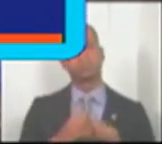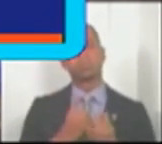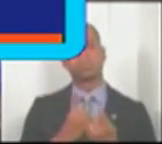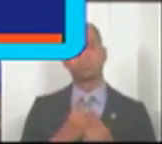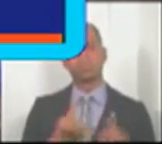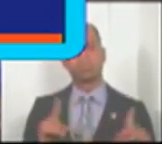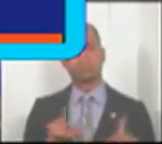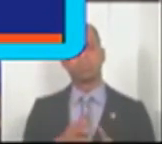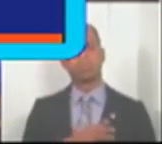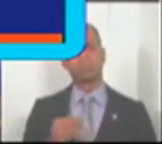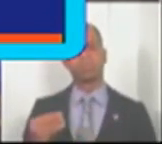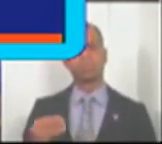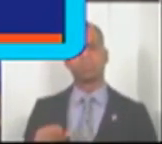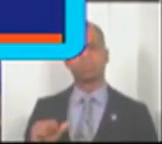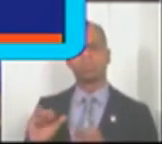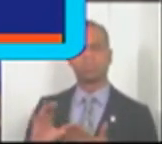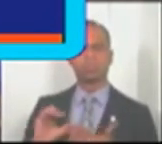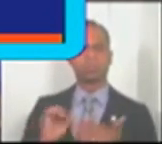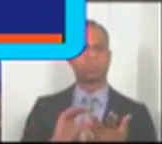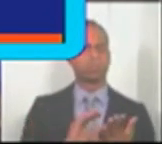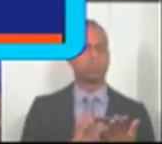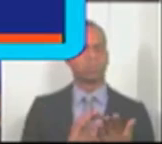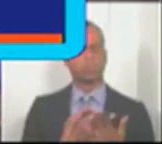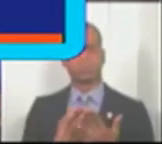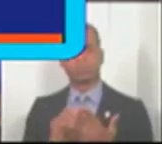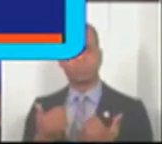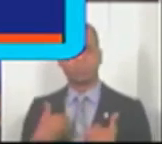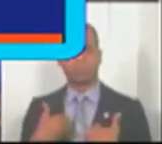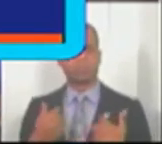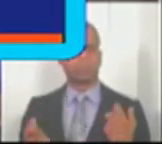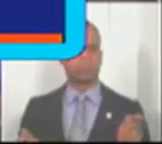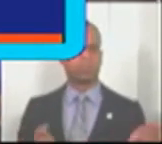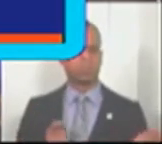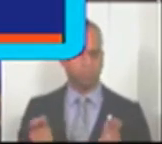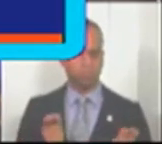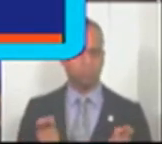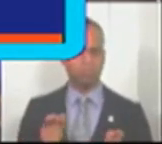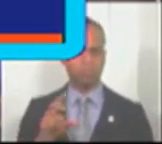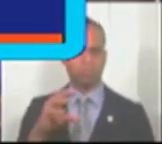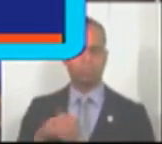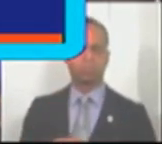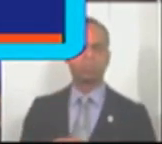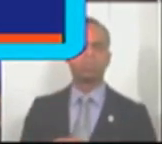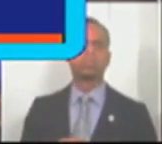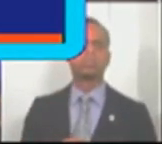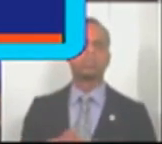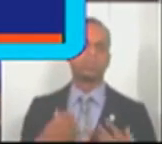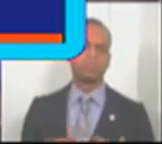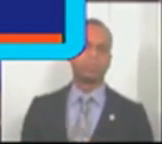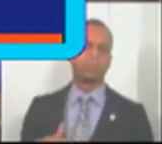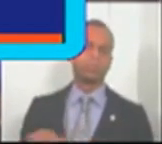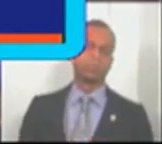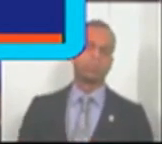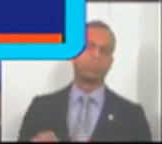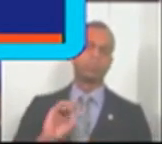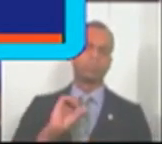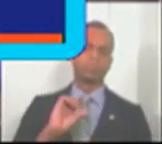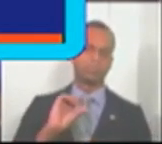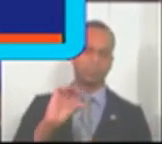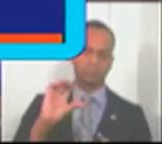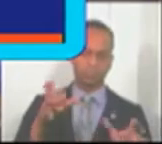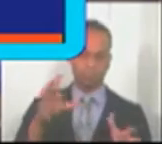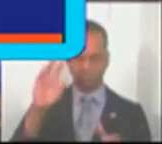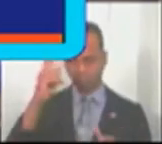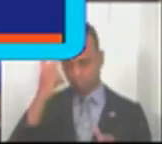democrático y los retos que impone la gobernanza como mecanismo de legitimar el ejercicio del poder